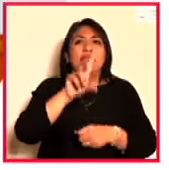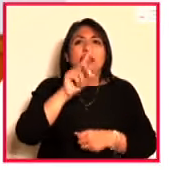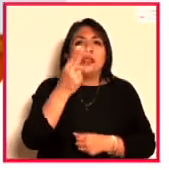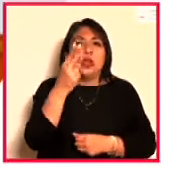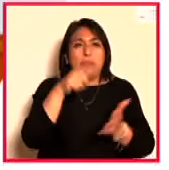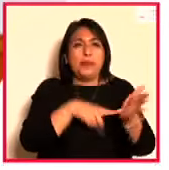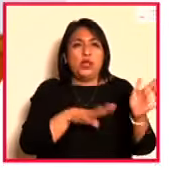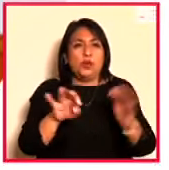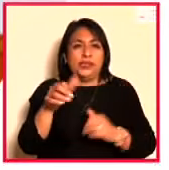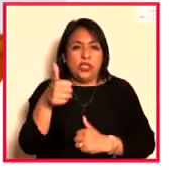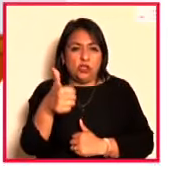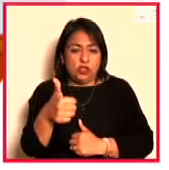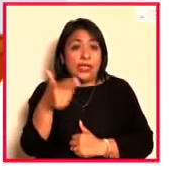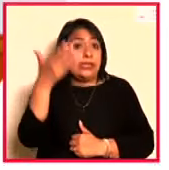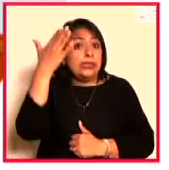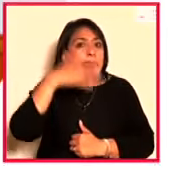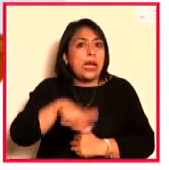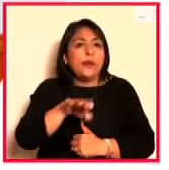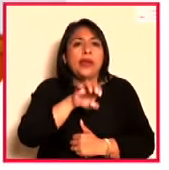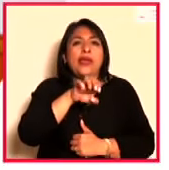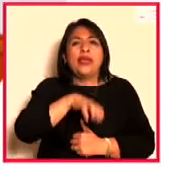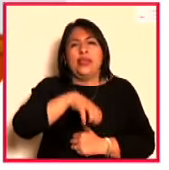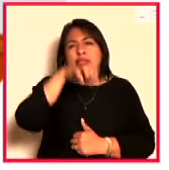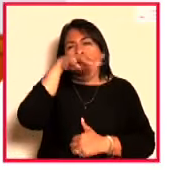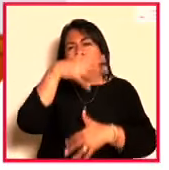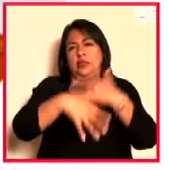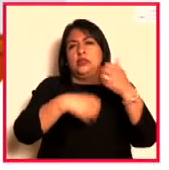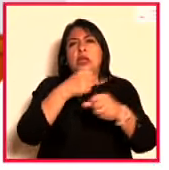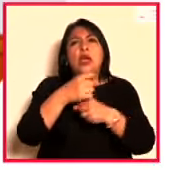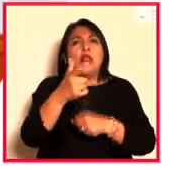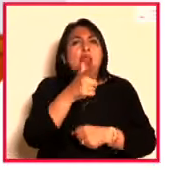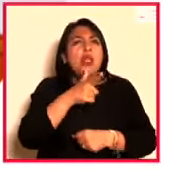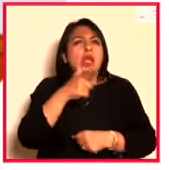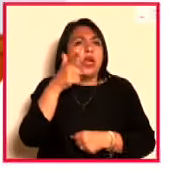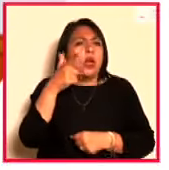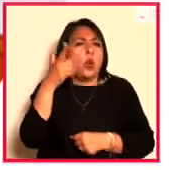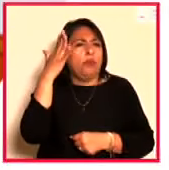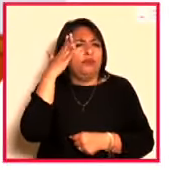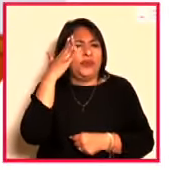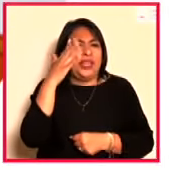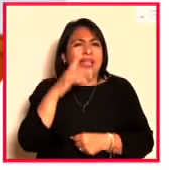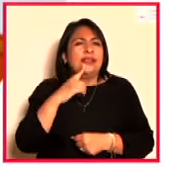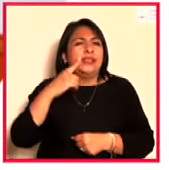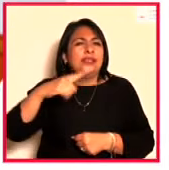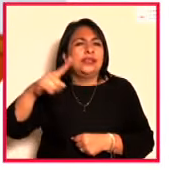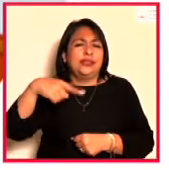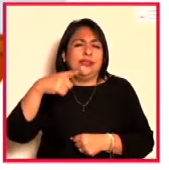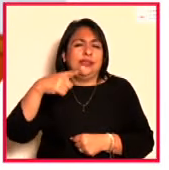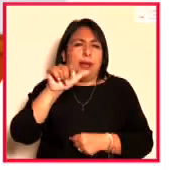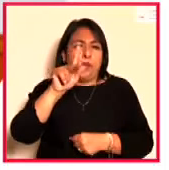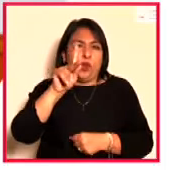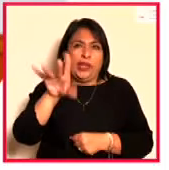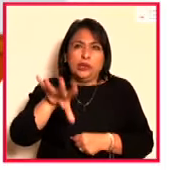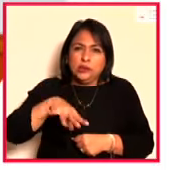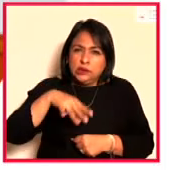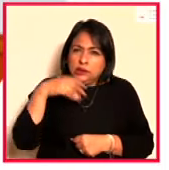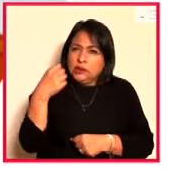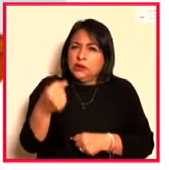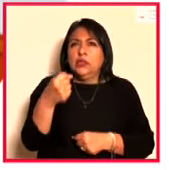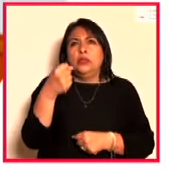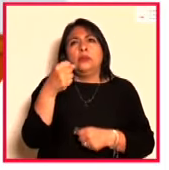1906. Se sabe que hasta los 15 años habló únicamente su lengua materna, el zapoteco, a la cual dedicó algunos de sus esfuerzos más sobresalientes como